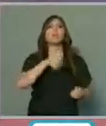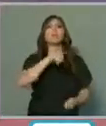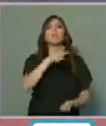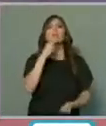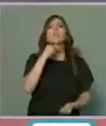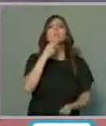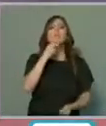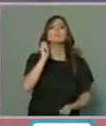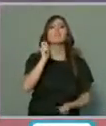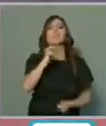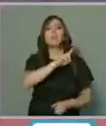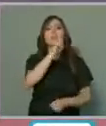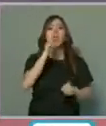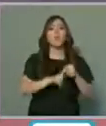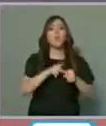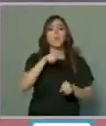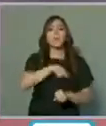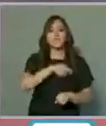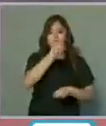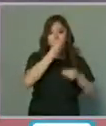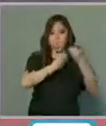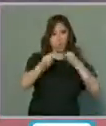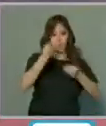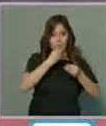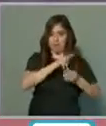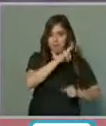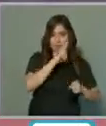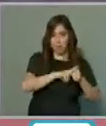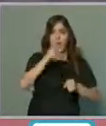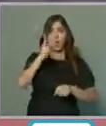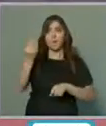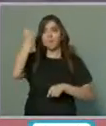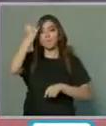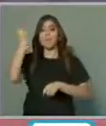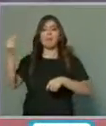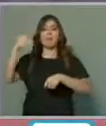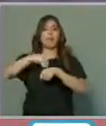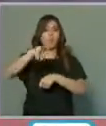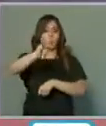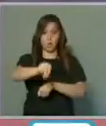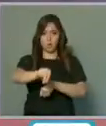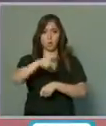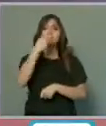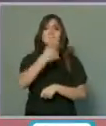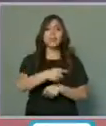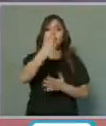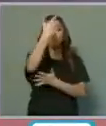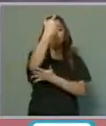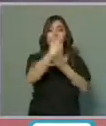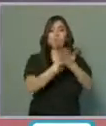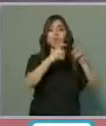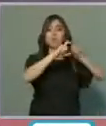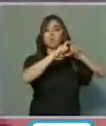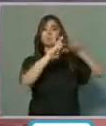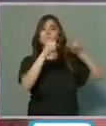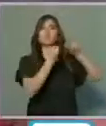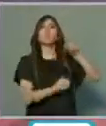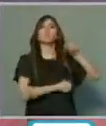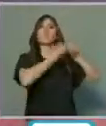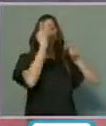al azúcar natural del producto. Pero podemos comparar esta información del contenido nutrimental